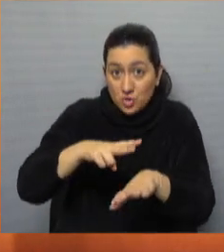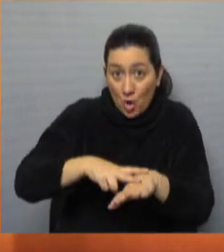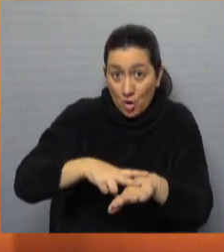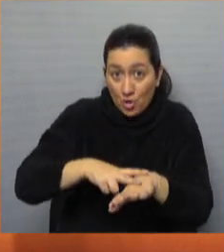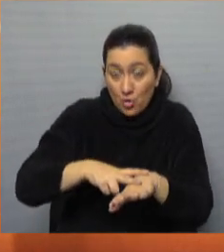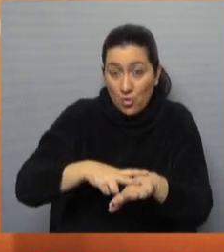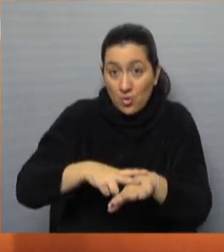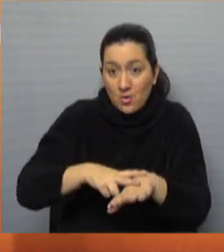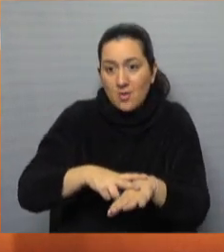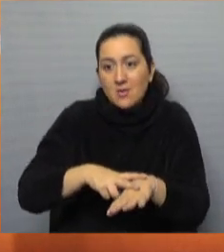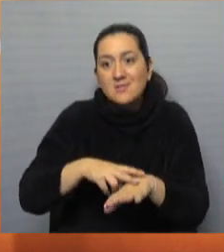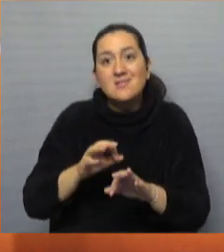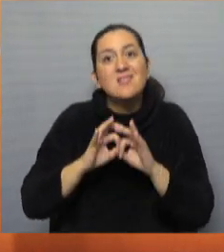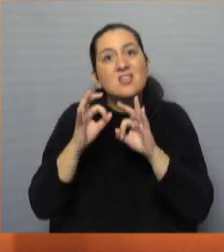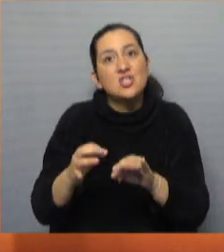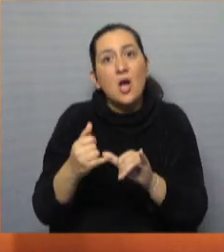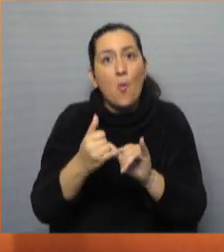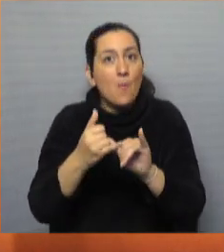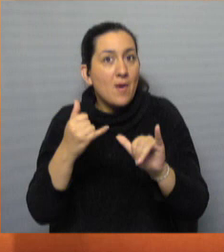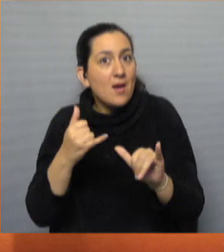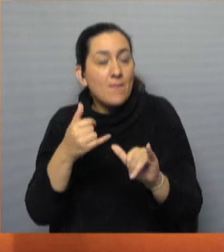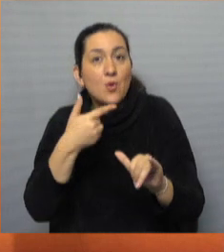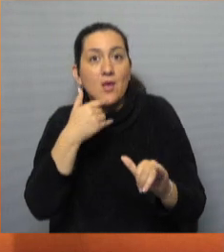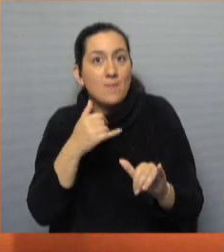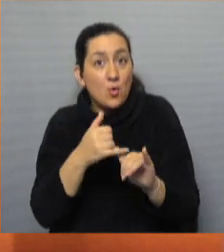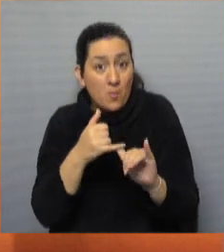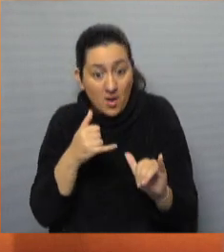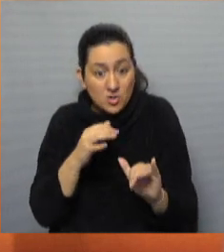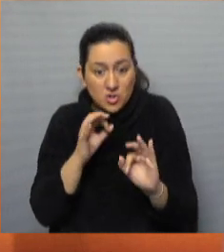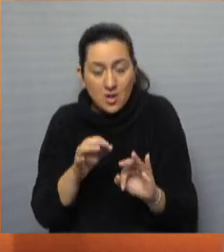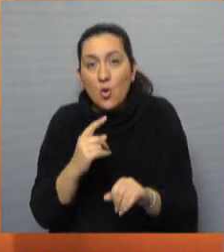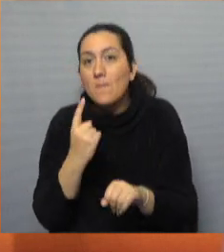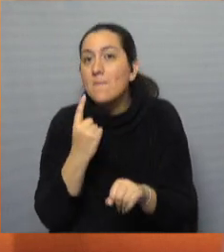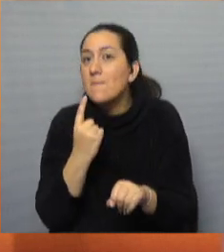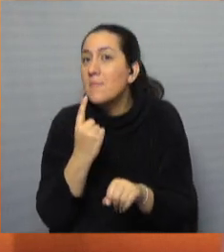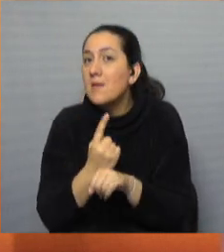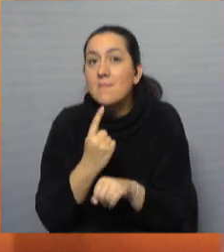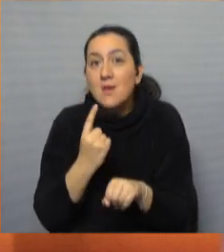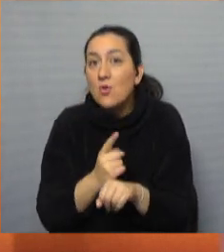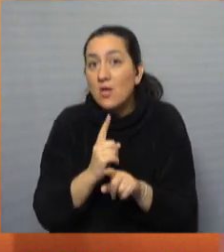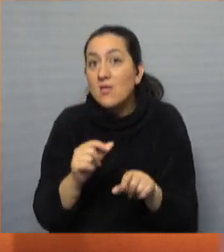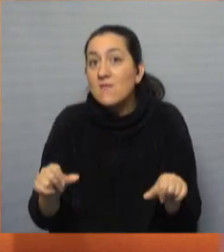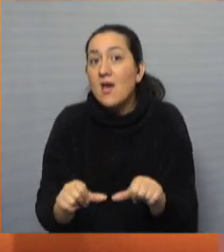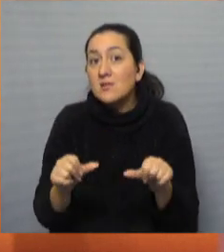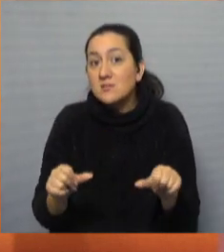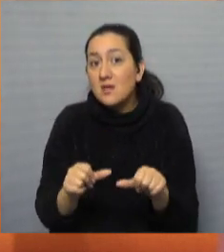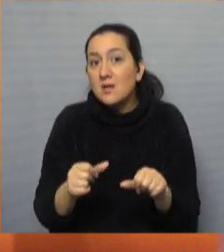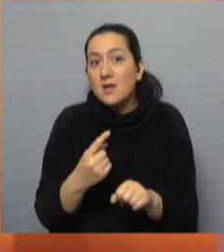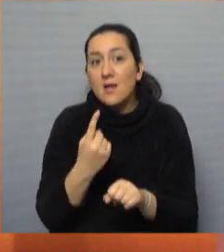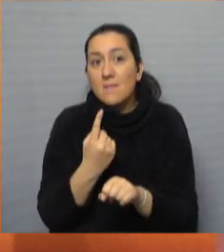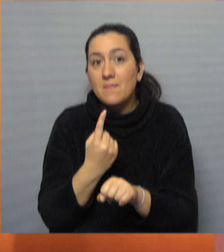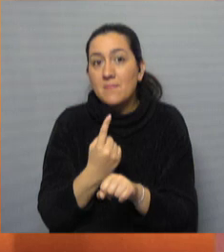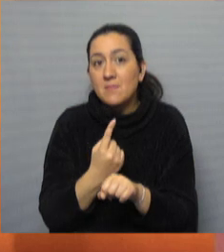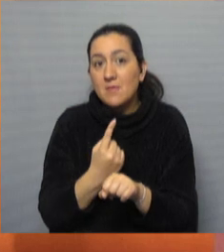ante este tipo de ataques ante este tipo de mensajes lo primero que se debería de ver es primero